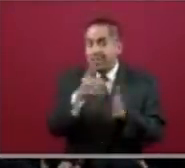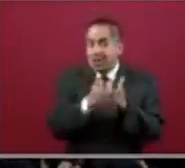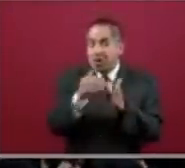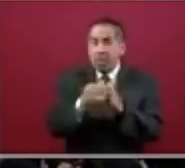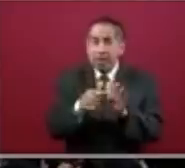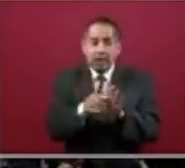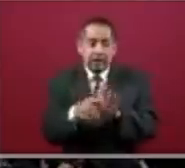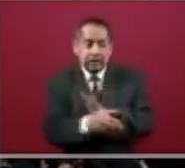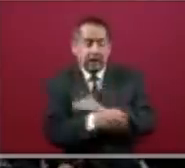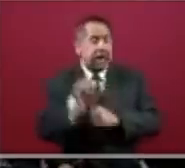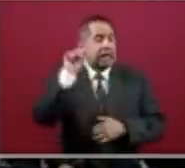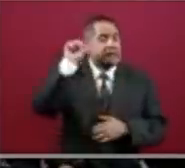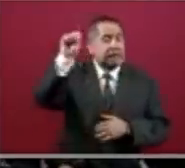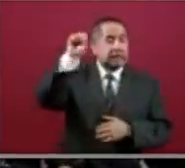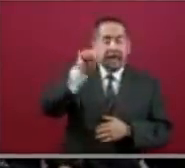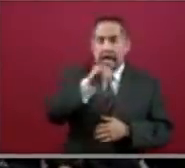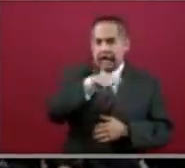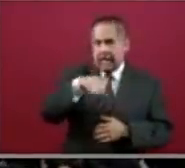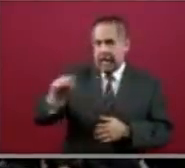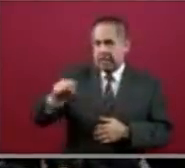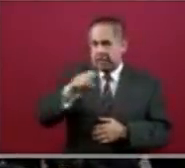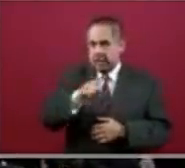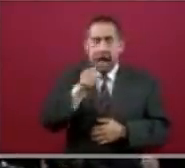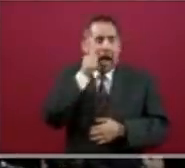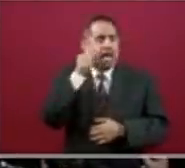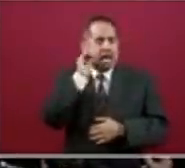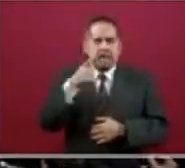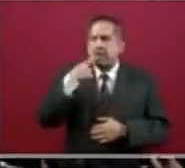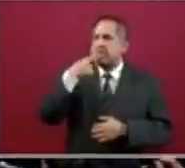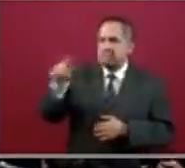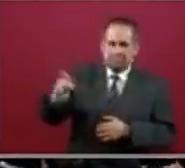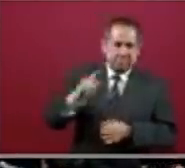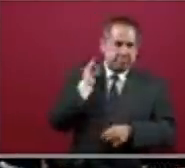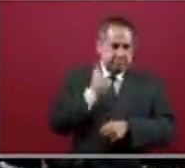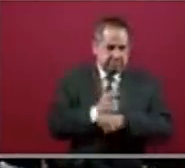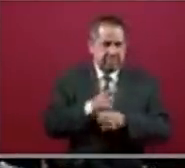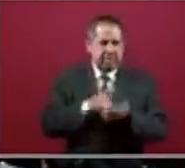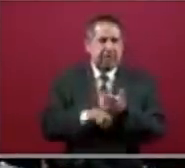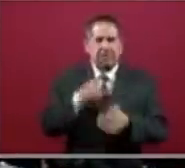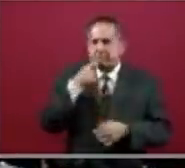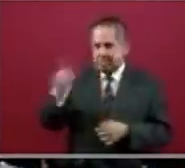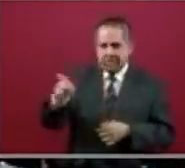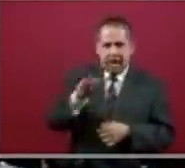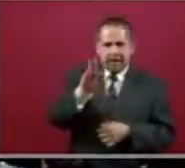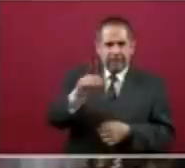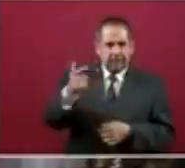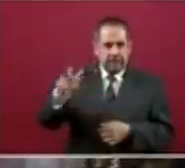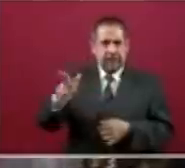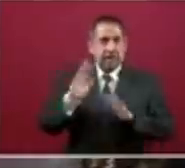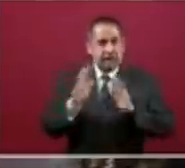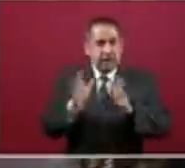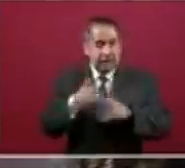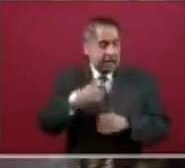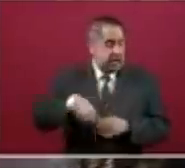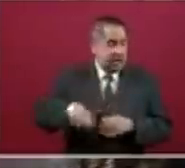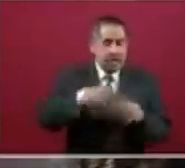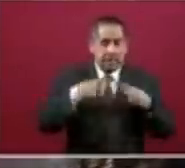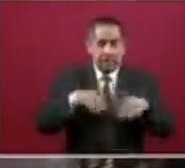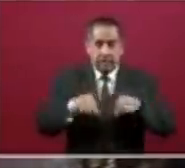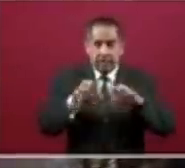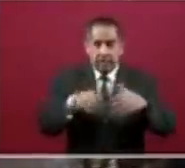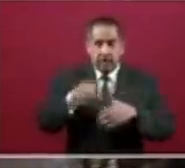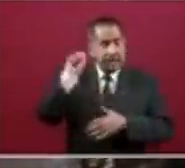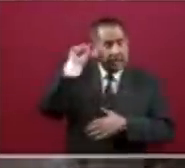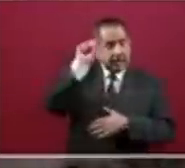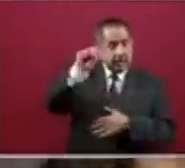cuotas sindicales del IMSS. Ayer ya fue denunciado este hecho en la Fiscalía General de la República. Los trabajadores sindicalizados de